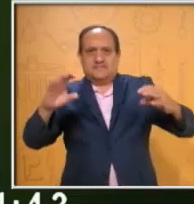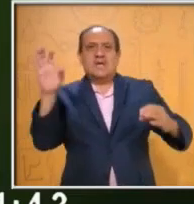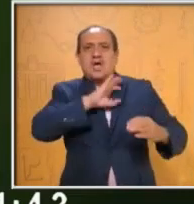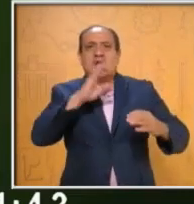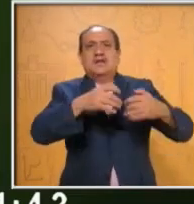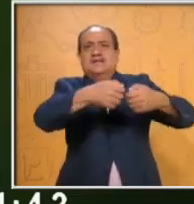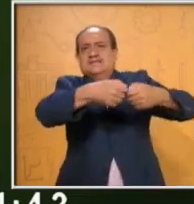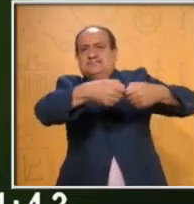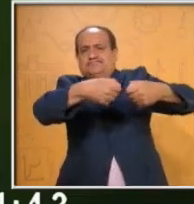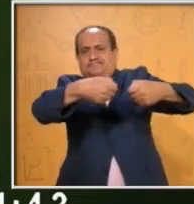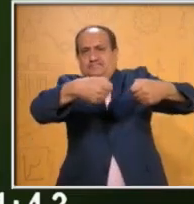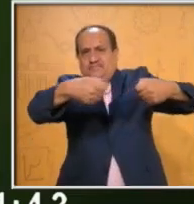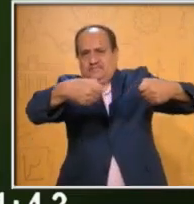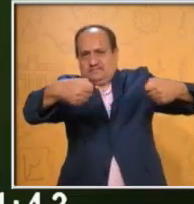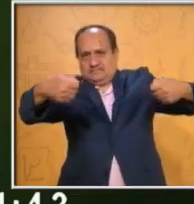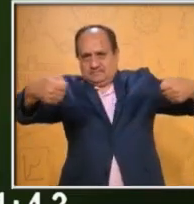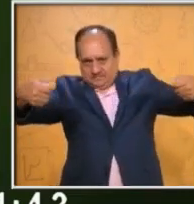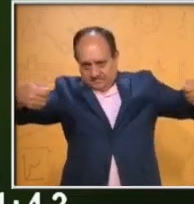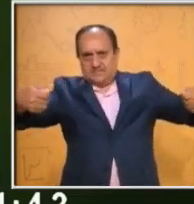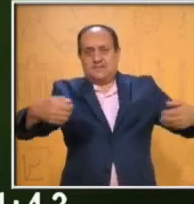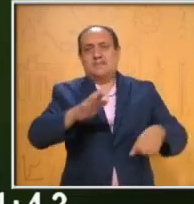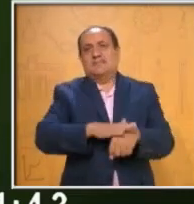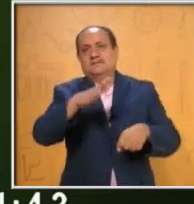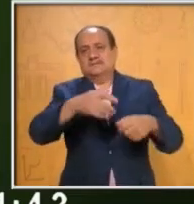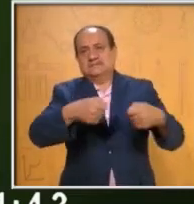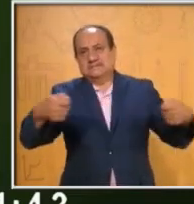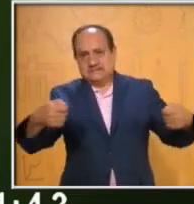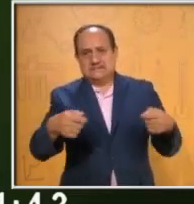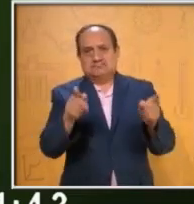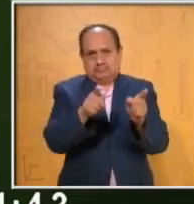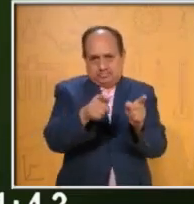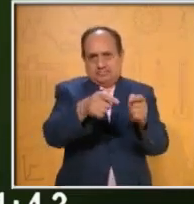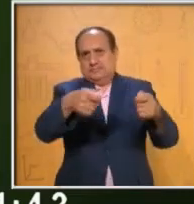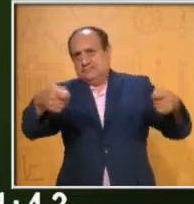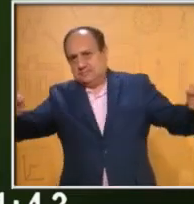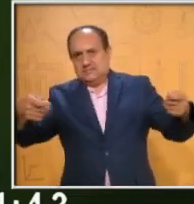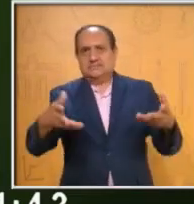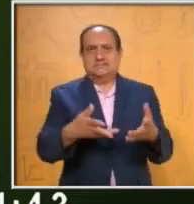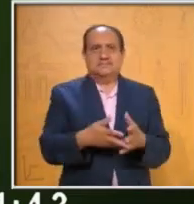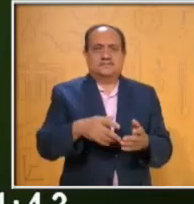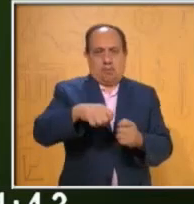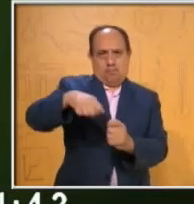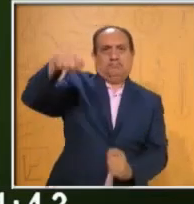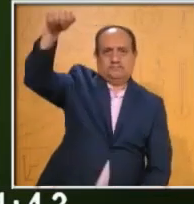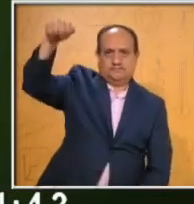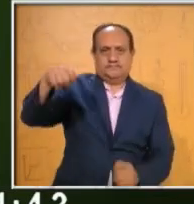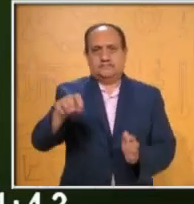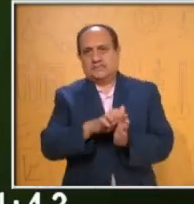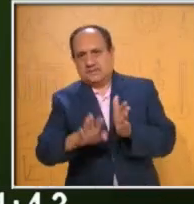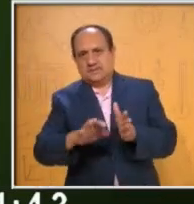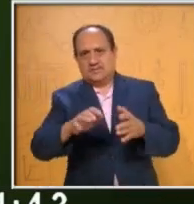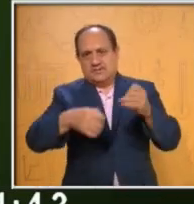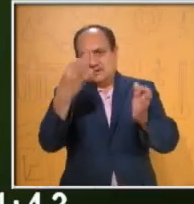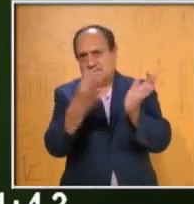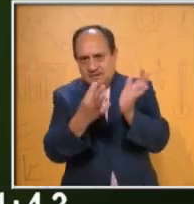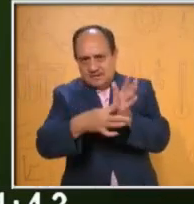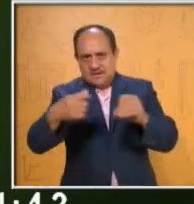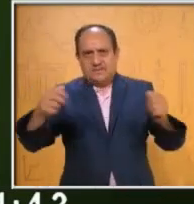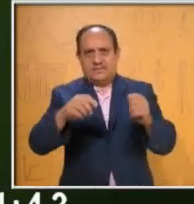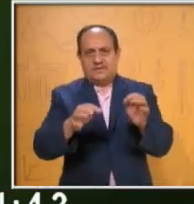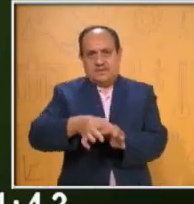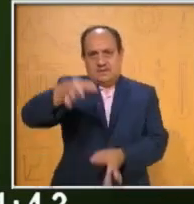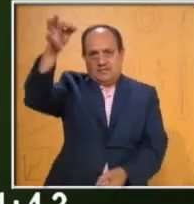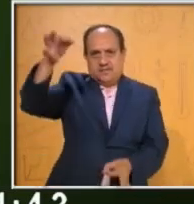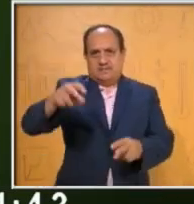es decir, aumenta su temperatura. El aumento puede ser de longitud o lineal, por ejemplo, alambres, varillas, vías